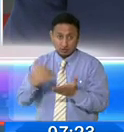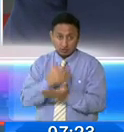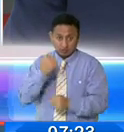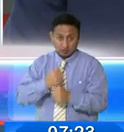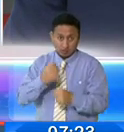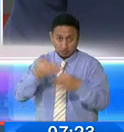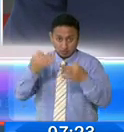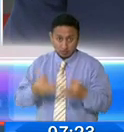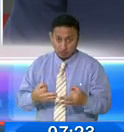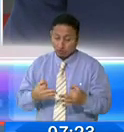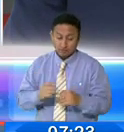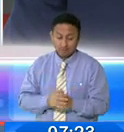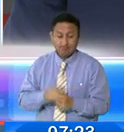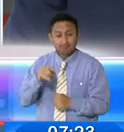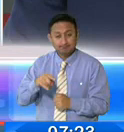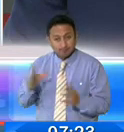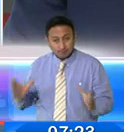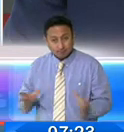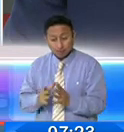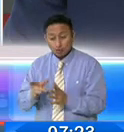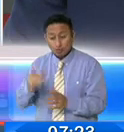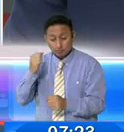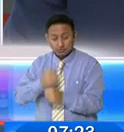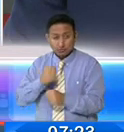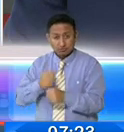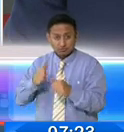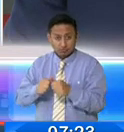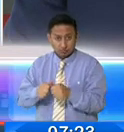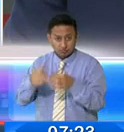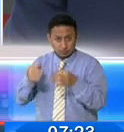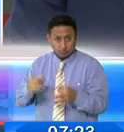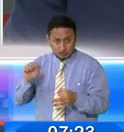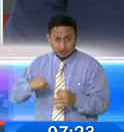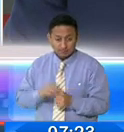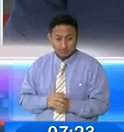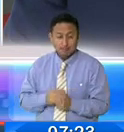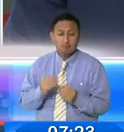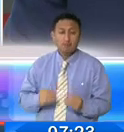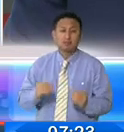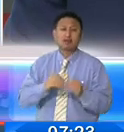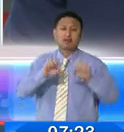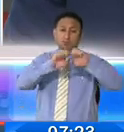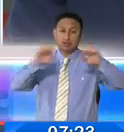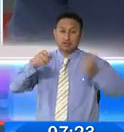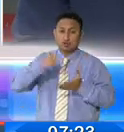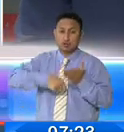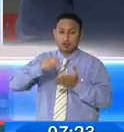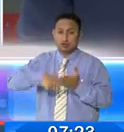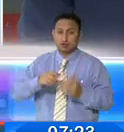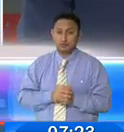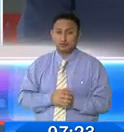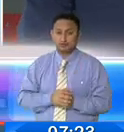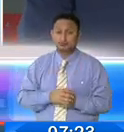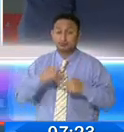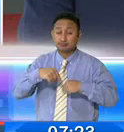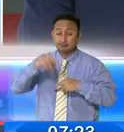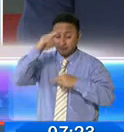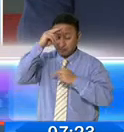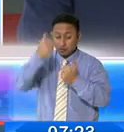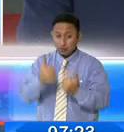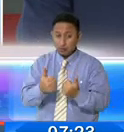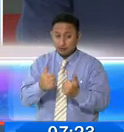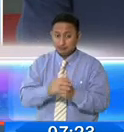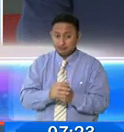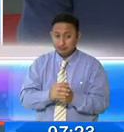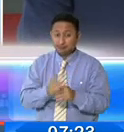que incentiven la formalización y reformas que incentiven la contratación. Aquí quisiera dar una buena noticia que se le anunció